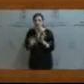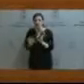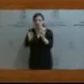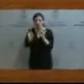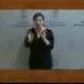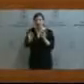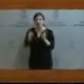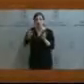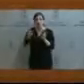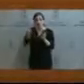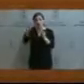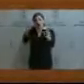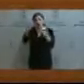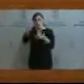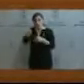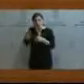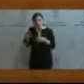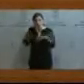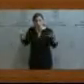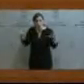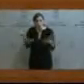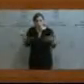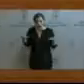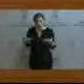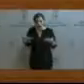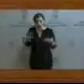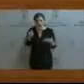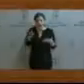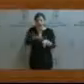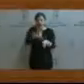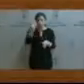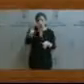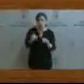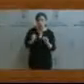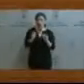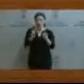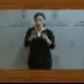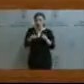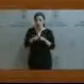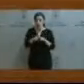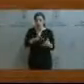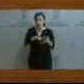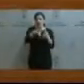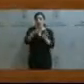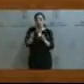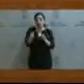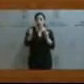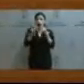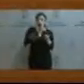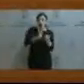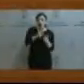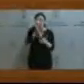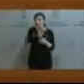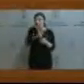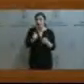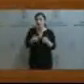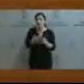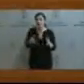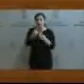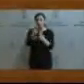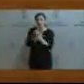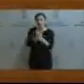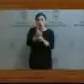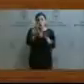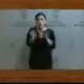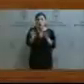en atención primaria, sea urgente y perentoria. Y, a la vez, comenzar ya a aplicar la contratación a partir de una bolsa de trabajo por especialidades que tanto rehúye la